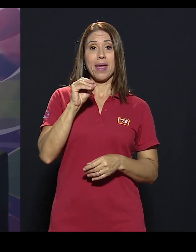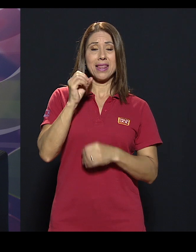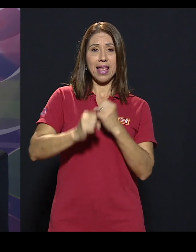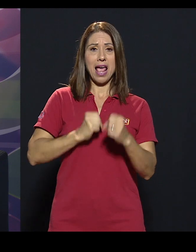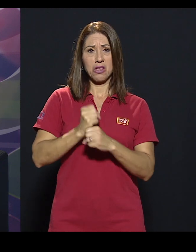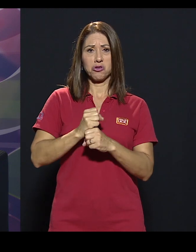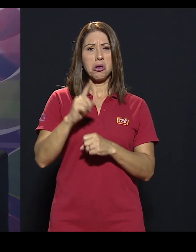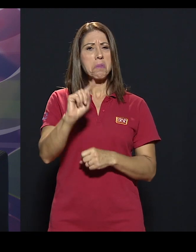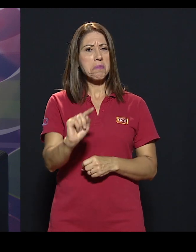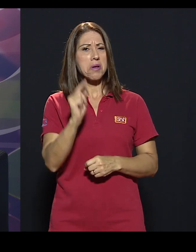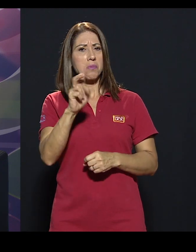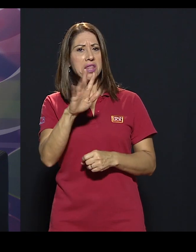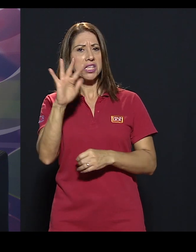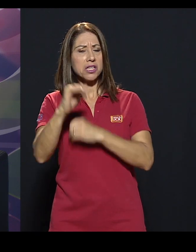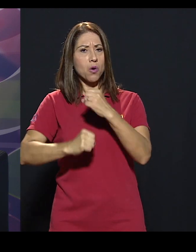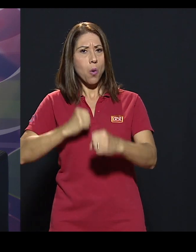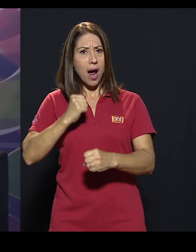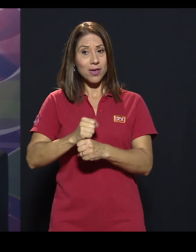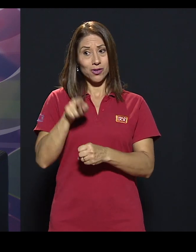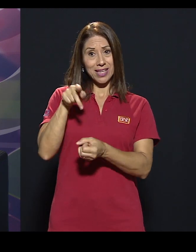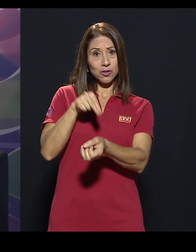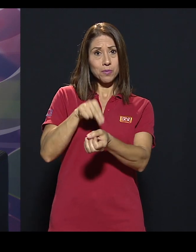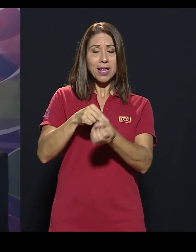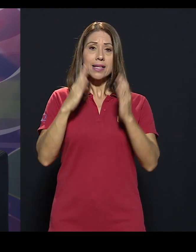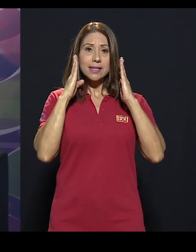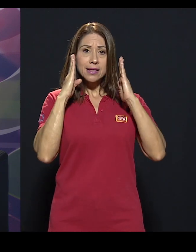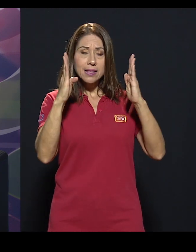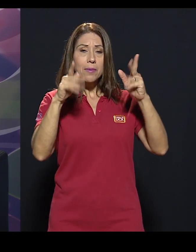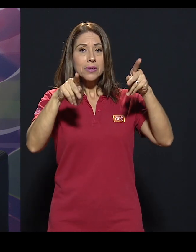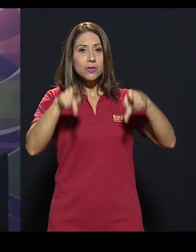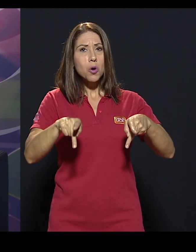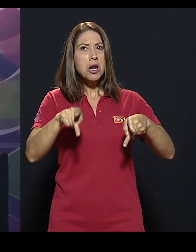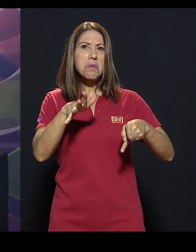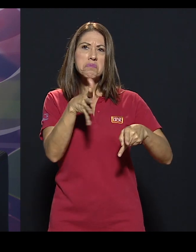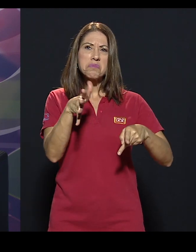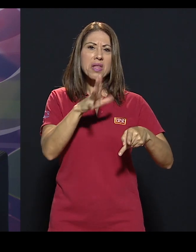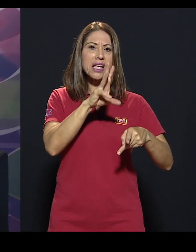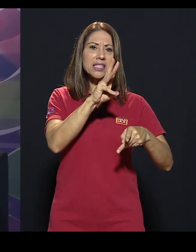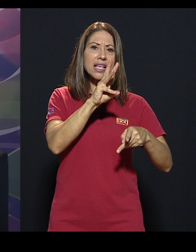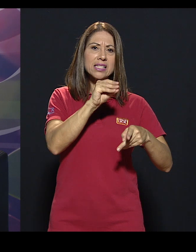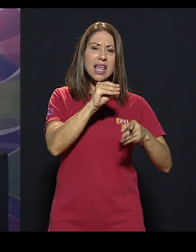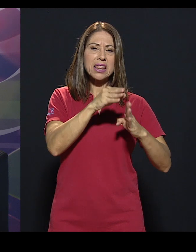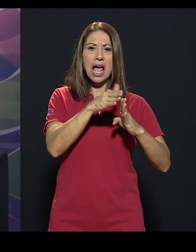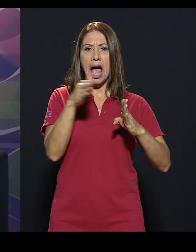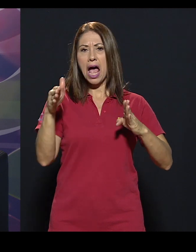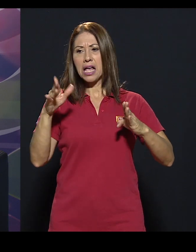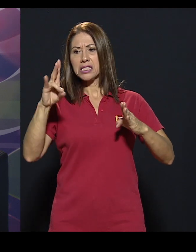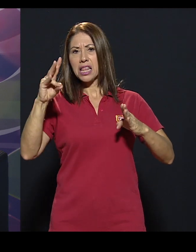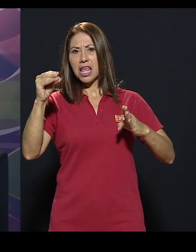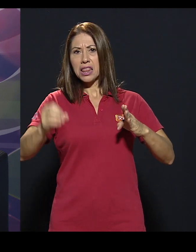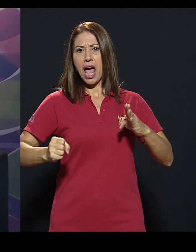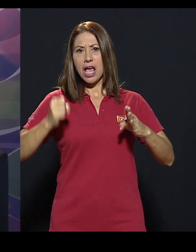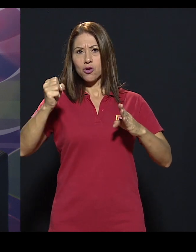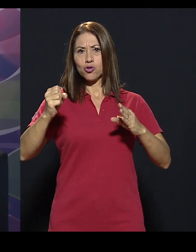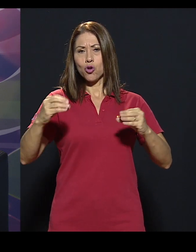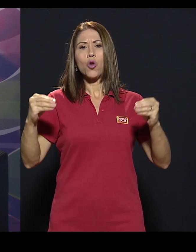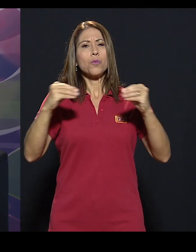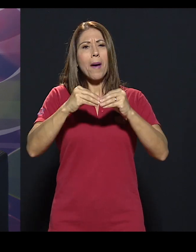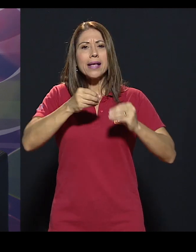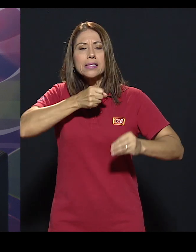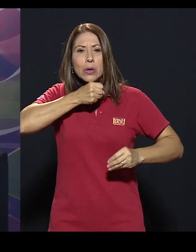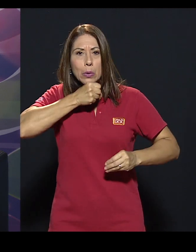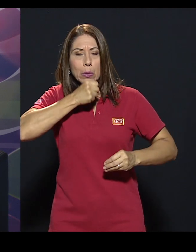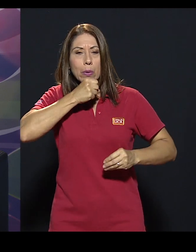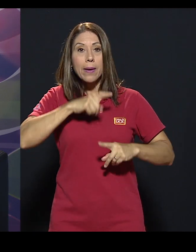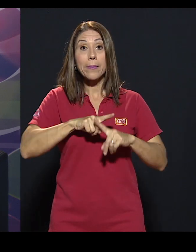años, el tipo de paciente que estábamos viendo era una persona de 60 años a 70, los más mayores, por así decirlo, o